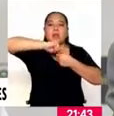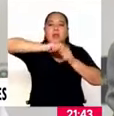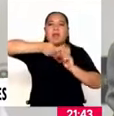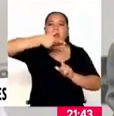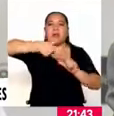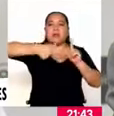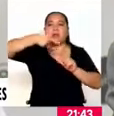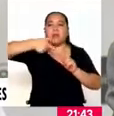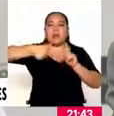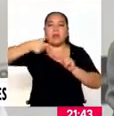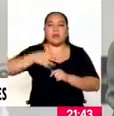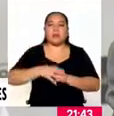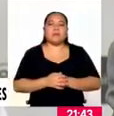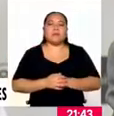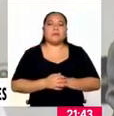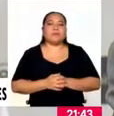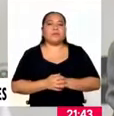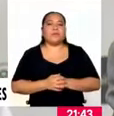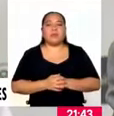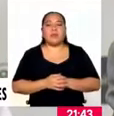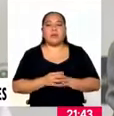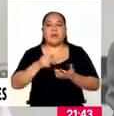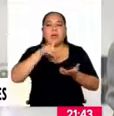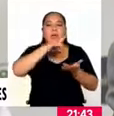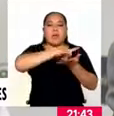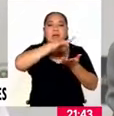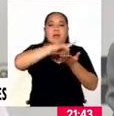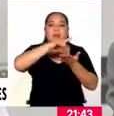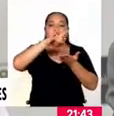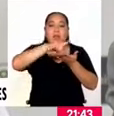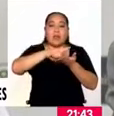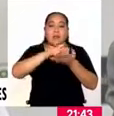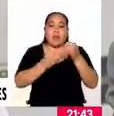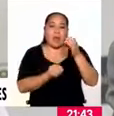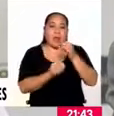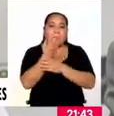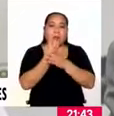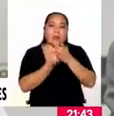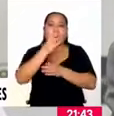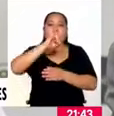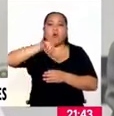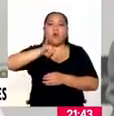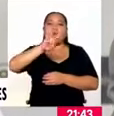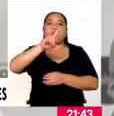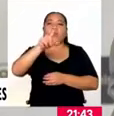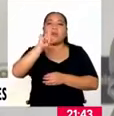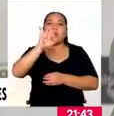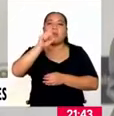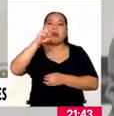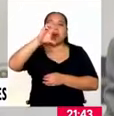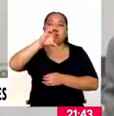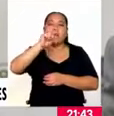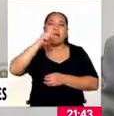Intento de toma de aeropuertos de Arequipa y Juliaca en Puno.